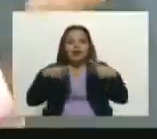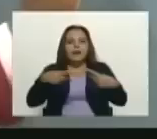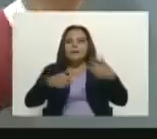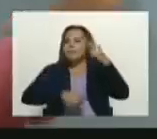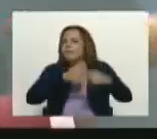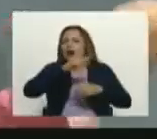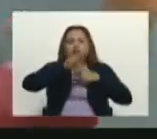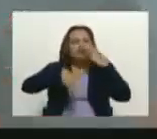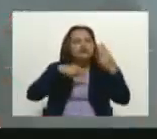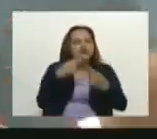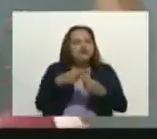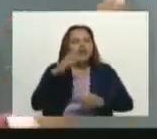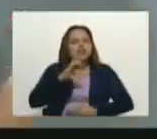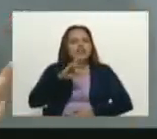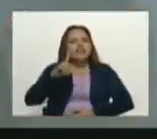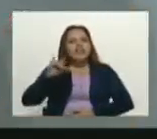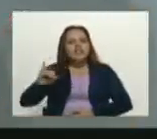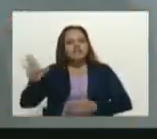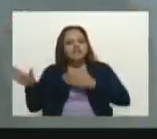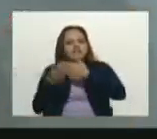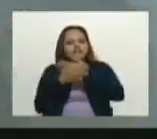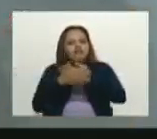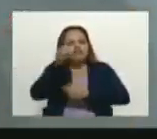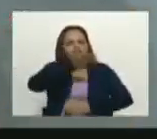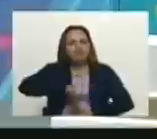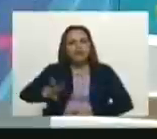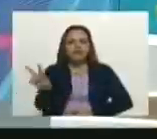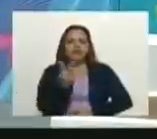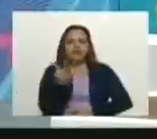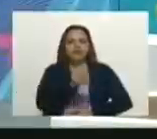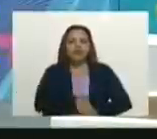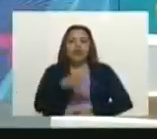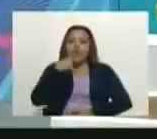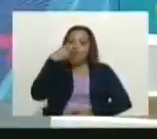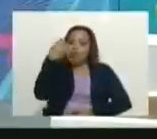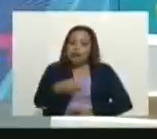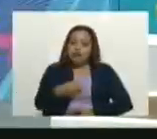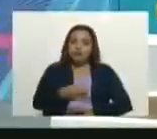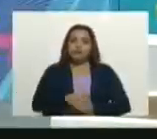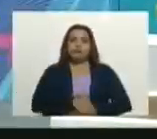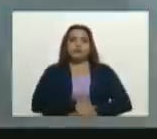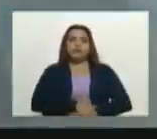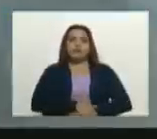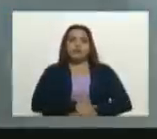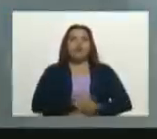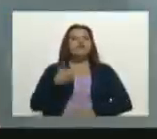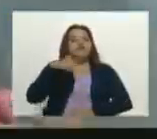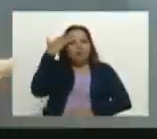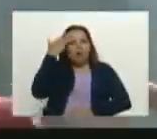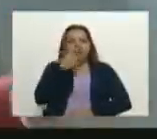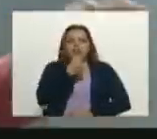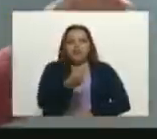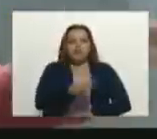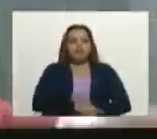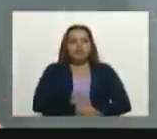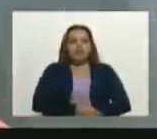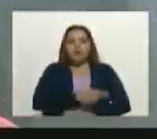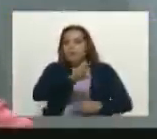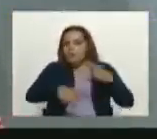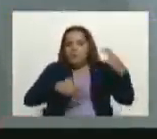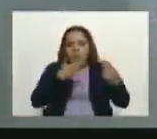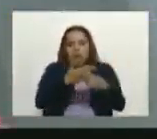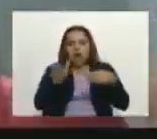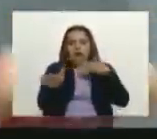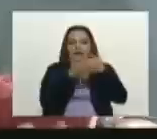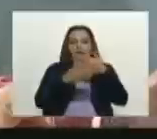nunca un CDI cierra en Venezuela. Lo digo, sé lo que estoy diciendo. Más nunca un CDI cierra